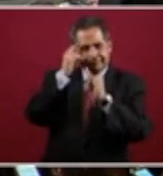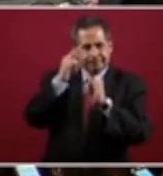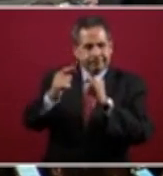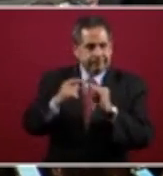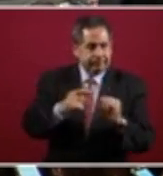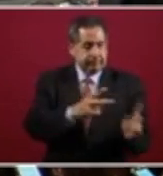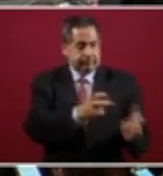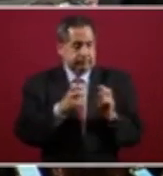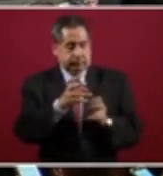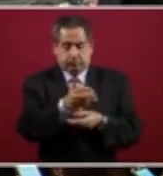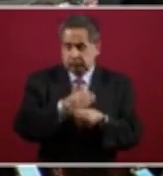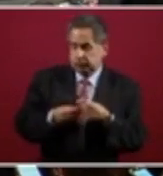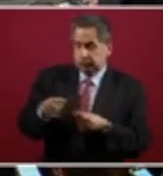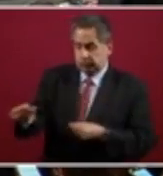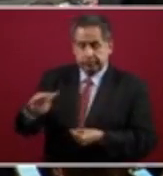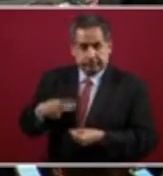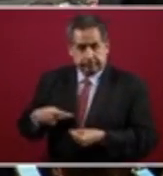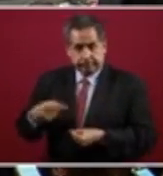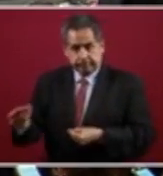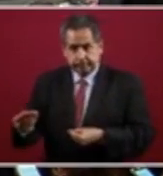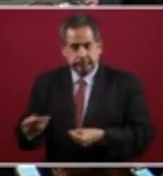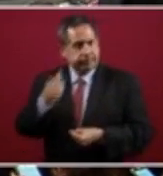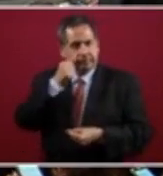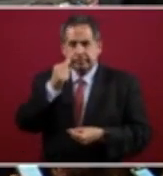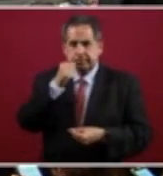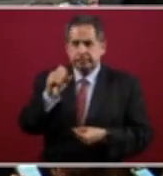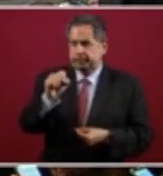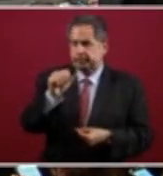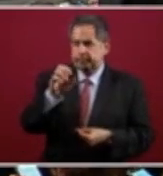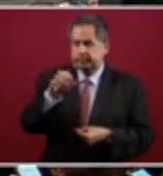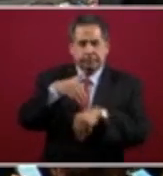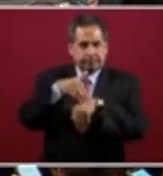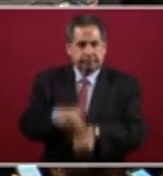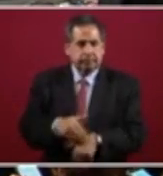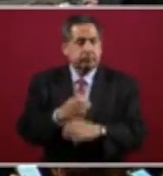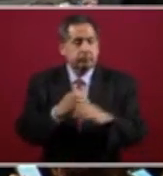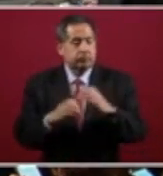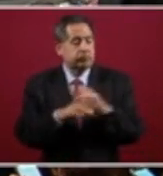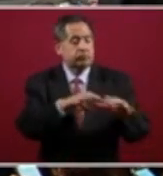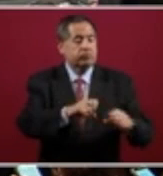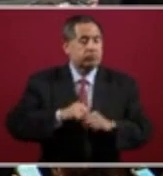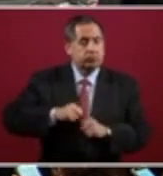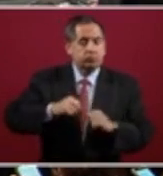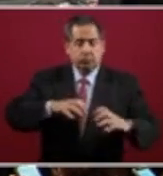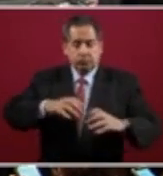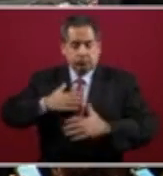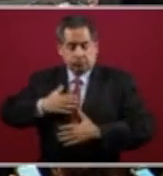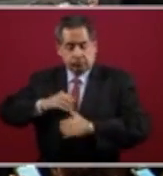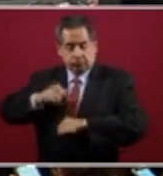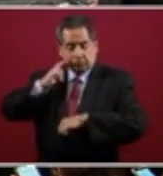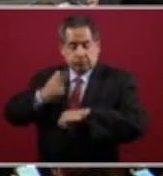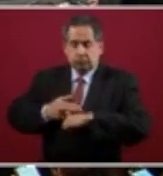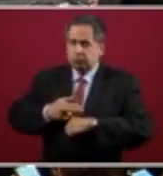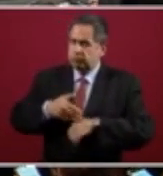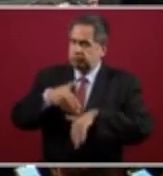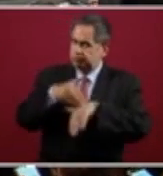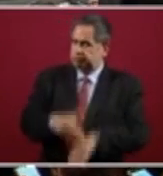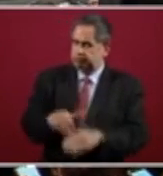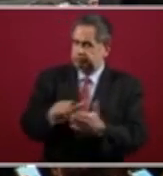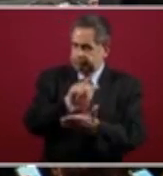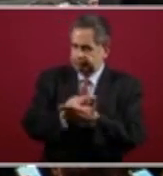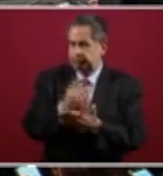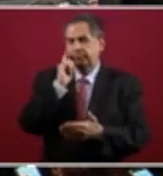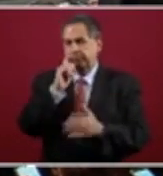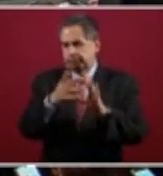SAE, siempre va a actuar con apego al Estado de Derecho en nuestros procesos comerciales. De ahí se deriva una serie de conclusiones.